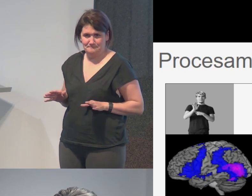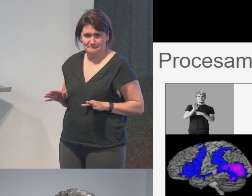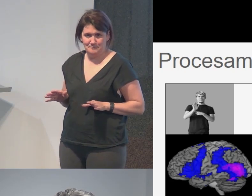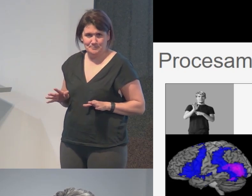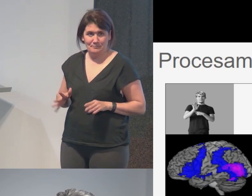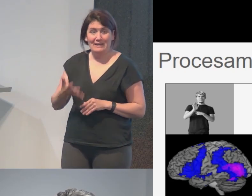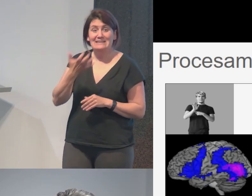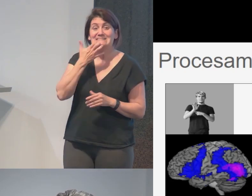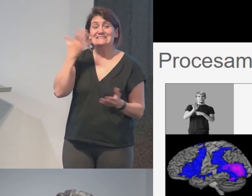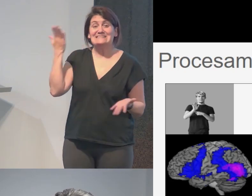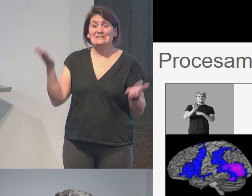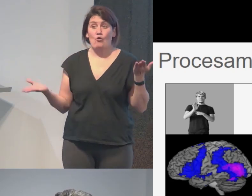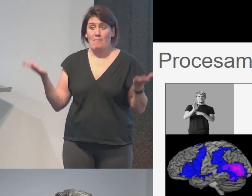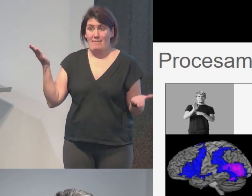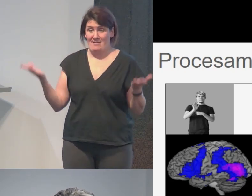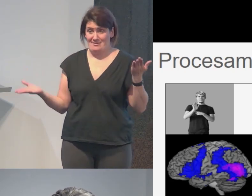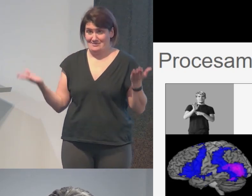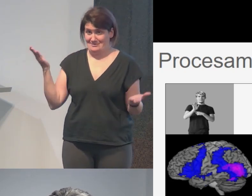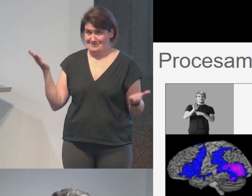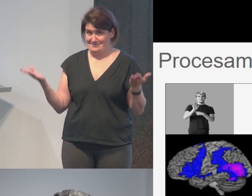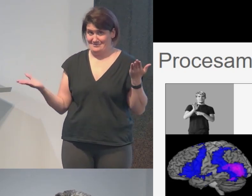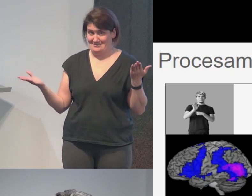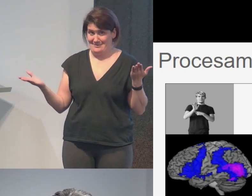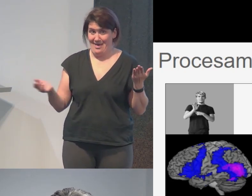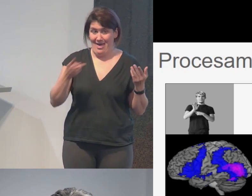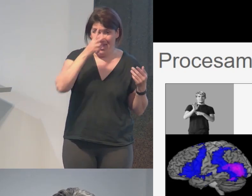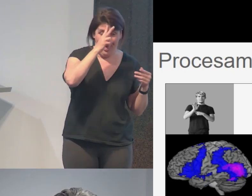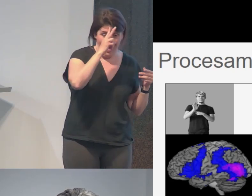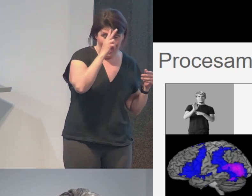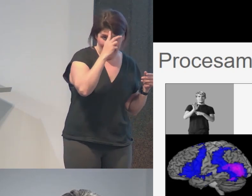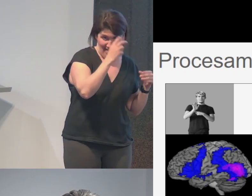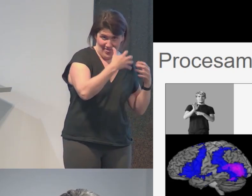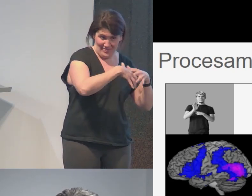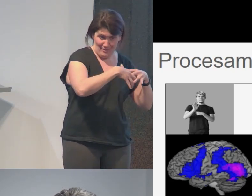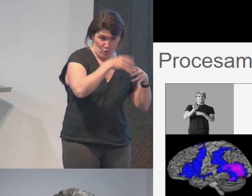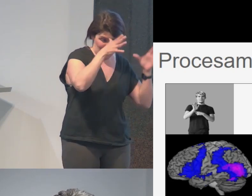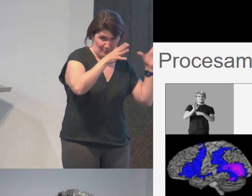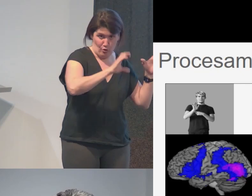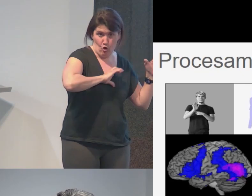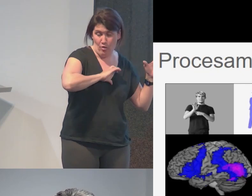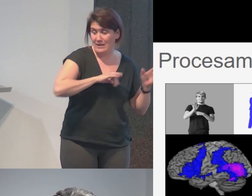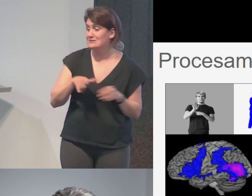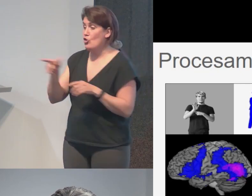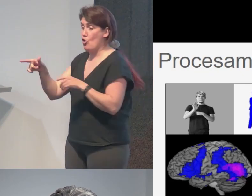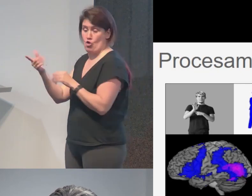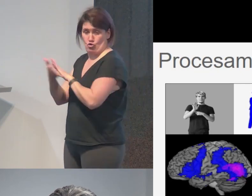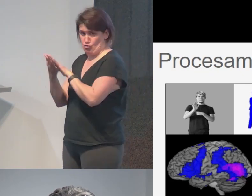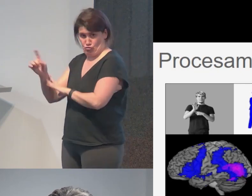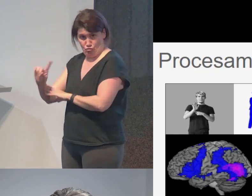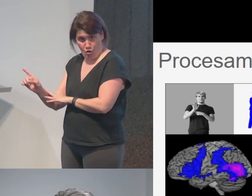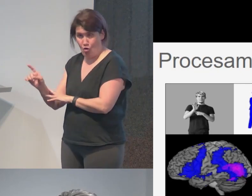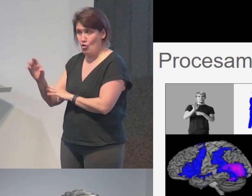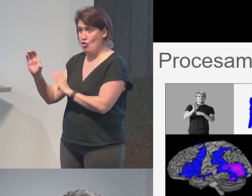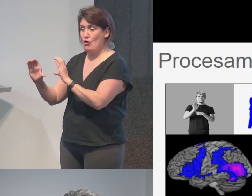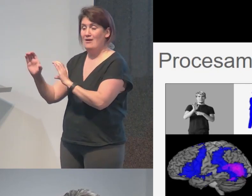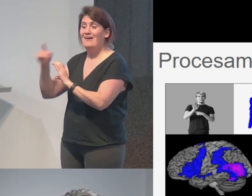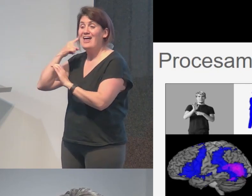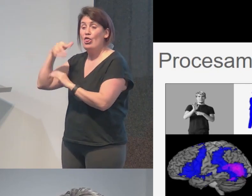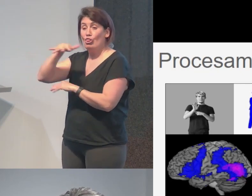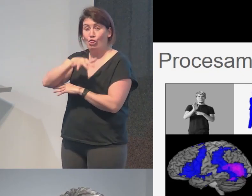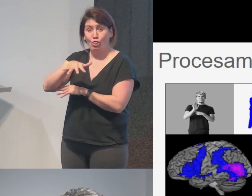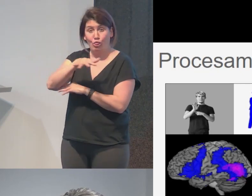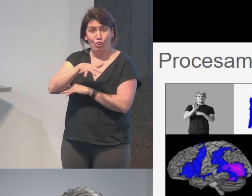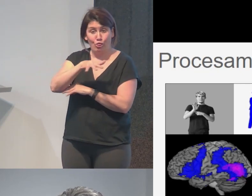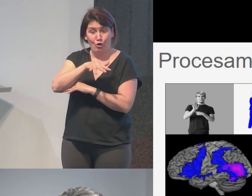Y si comparamos directamente la activación de las personas signantes y las no signantes, las